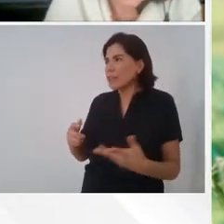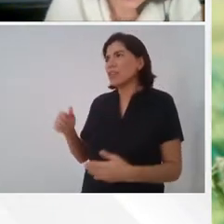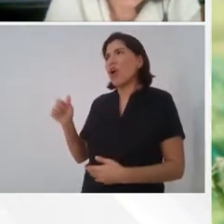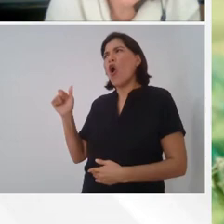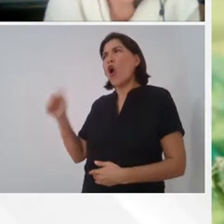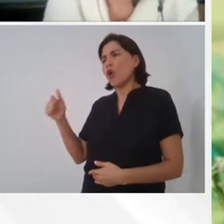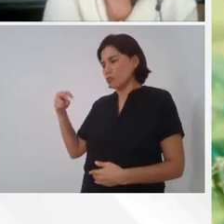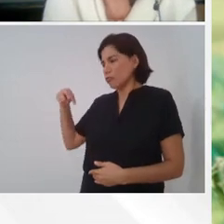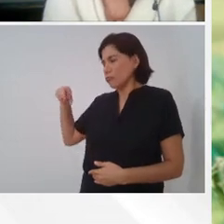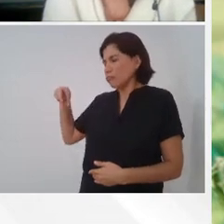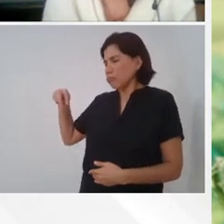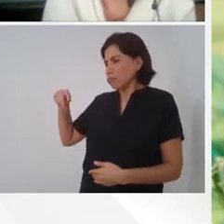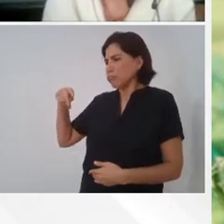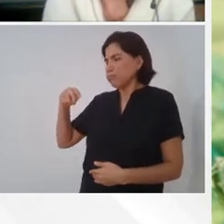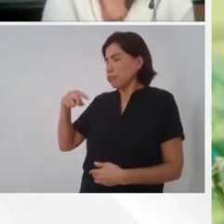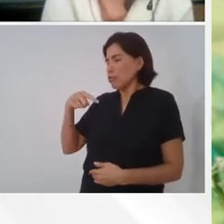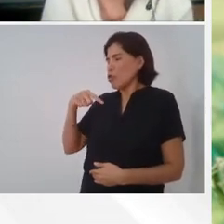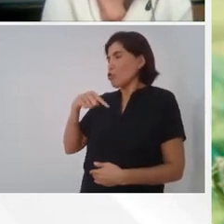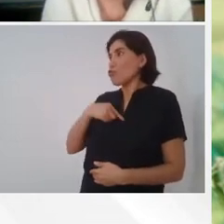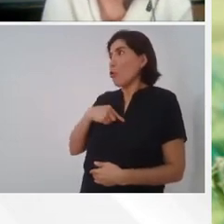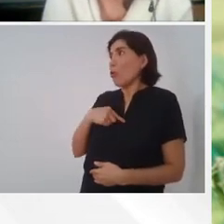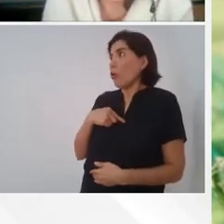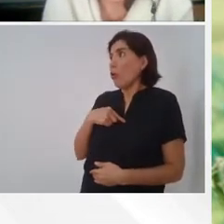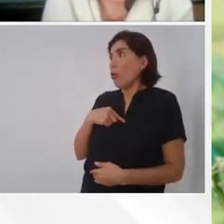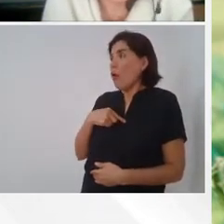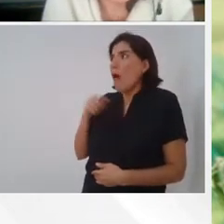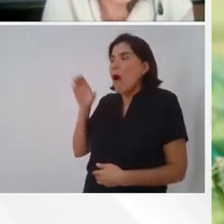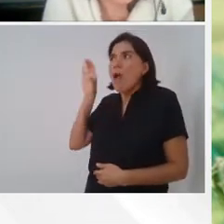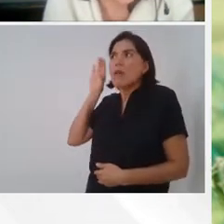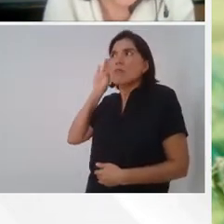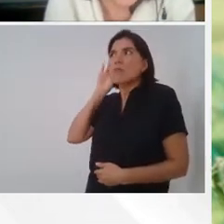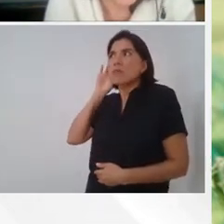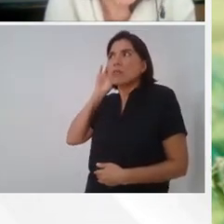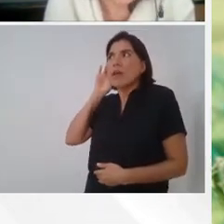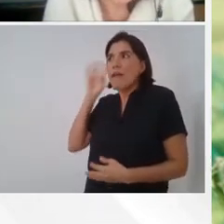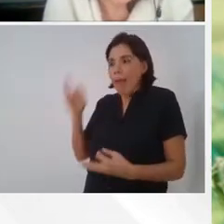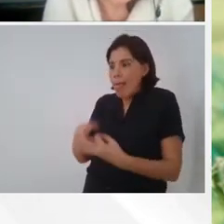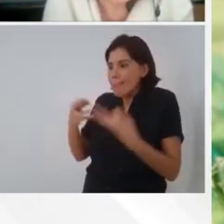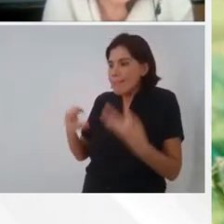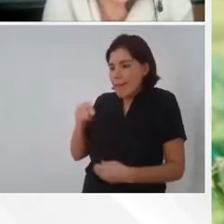me esconda bajo la tierra. El tuyo me llamará fuera